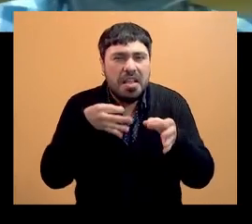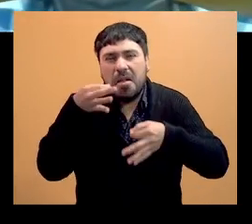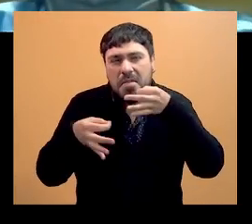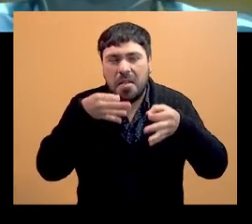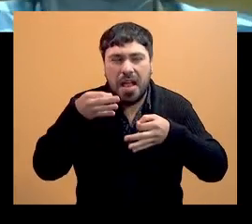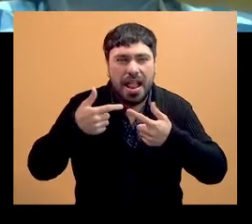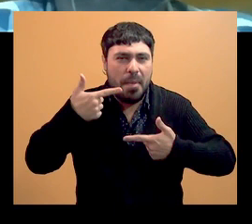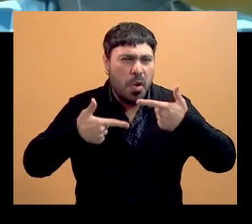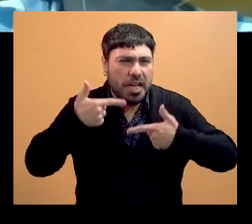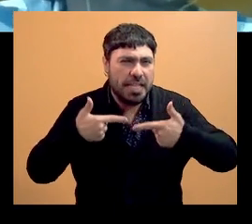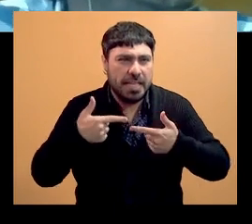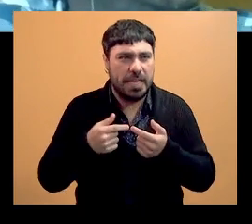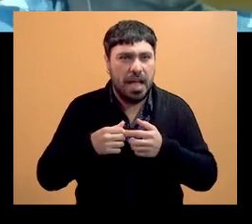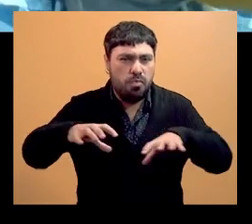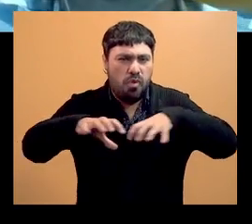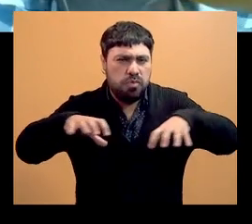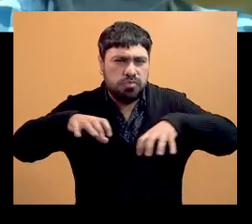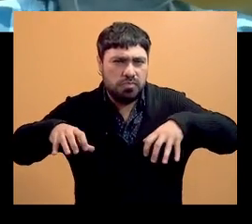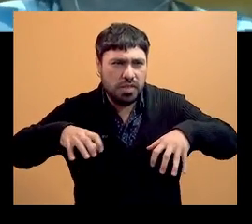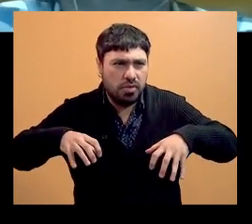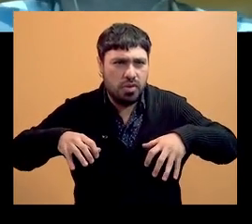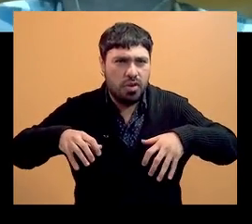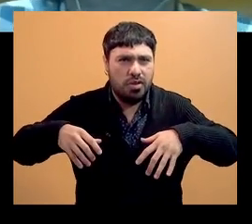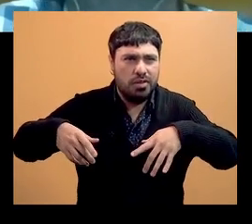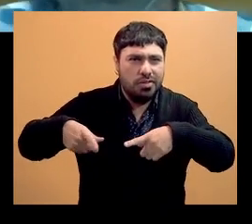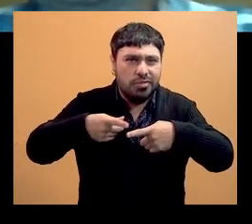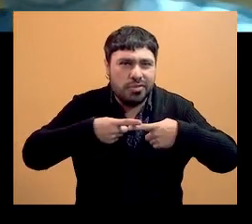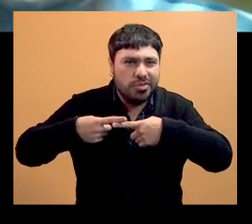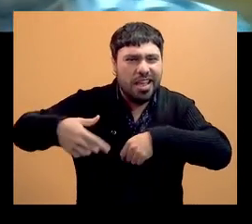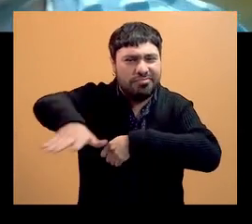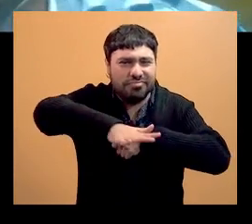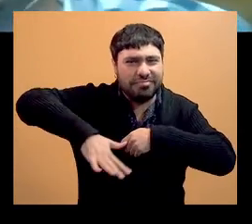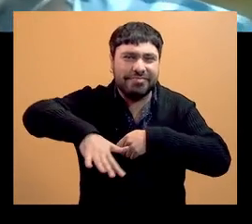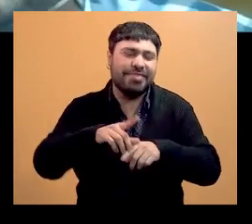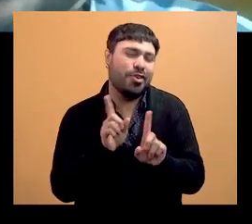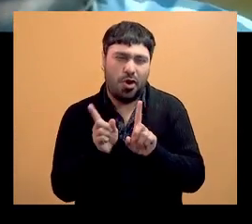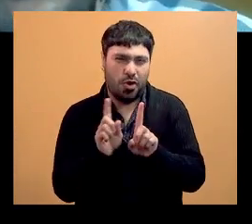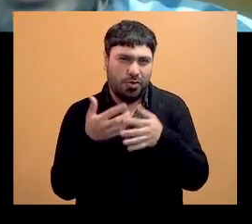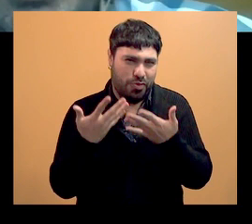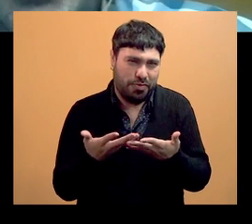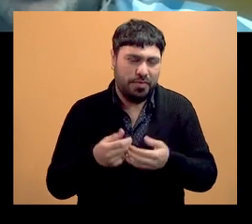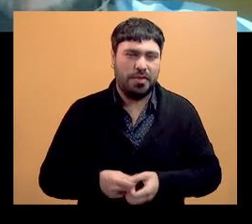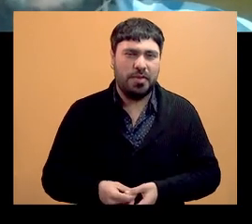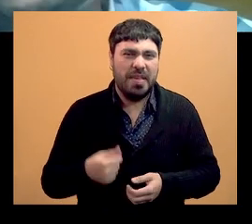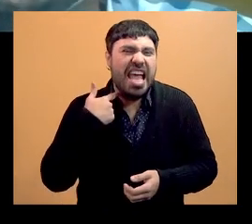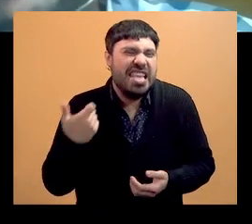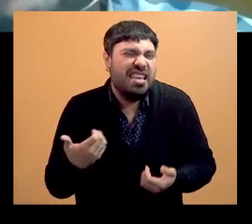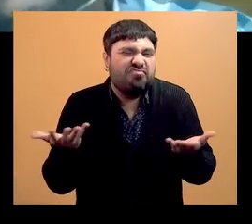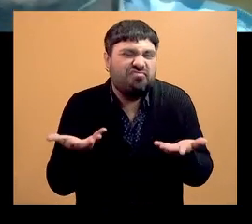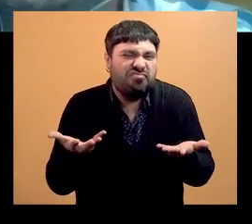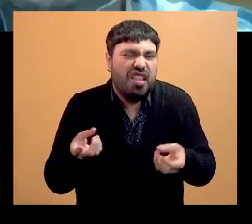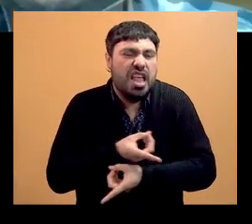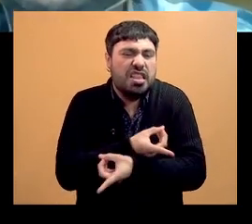movimiento social respecto a cómo a la democratización del acceso al espacio. En realidad tiene que ver con que desde hace un